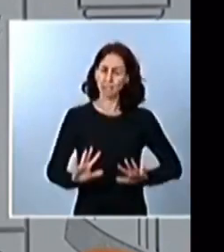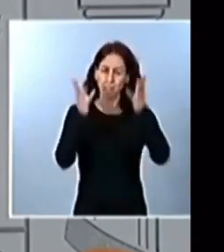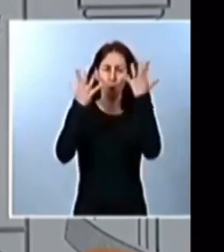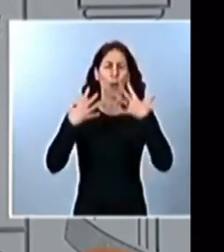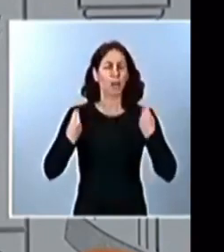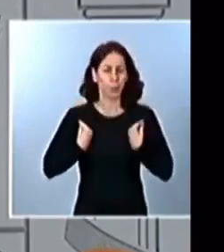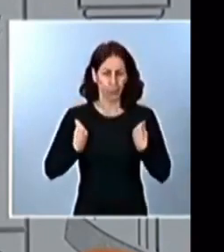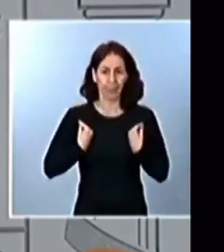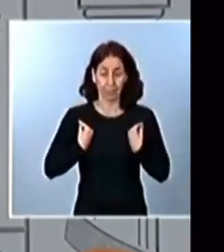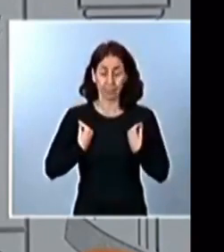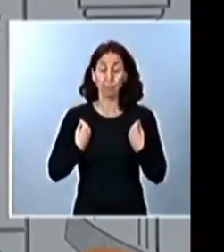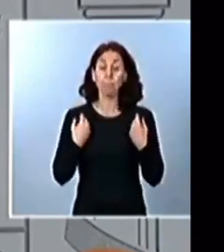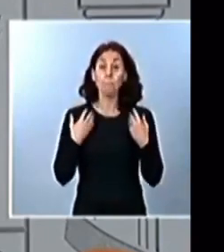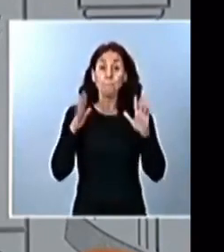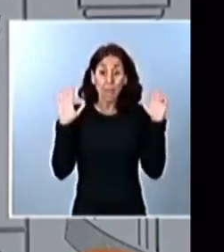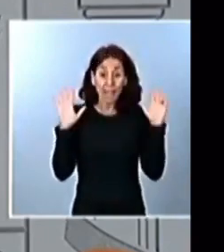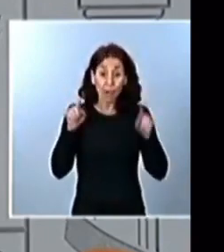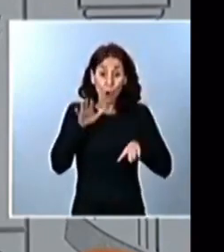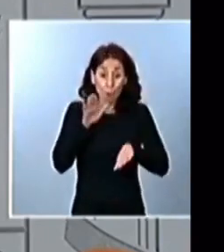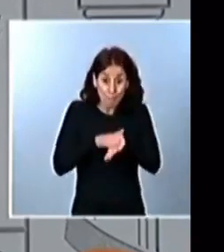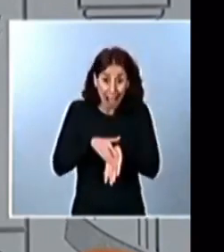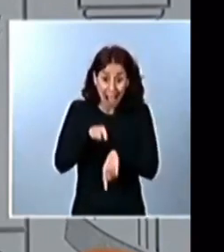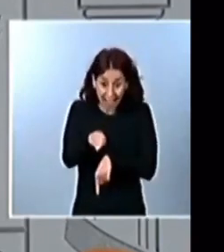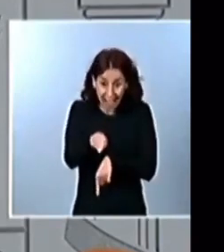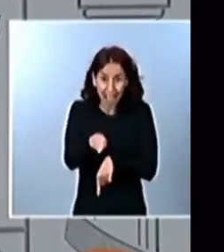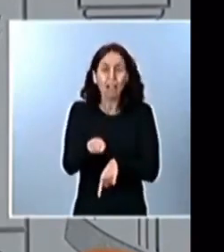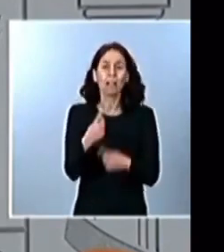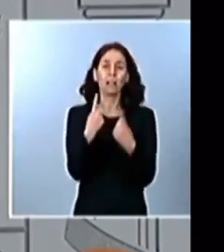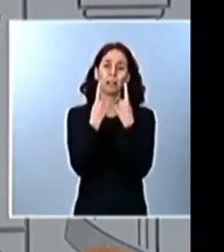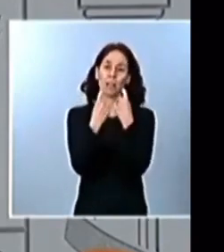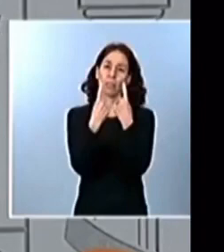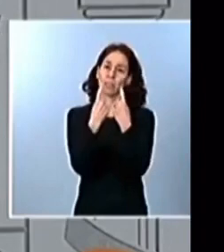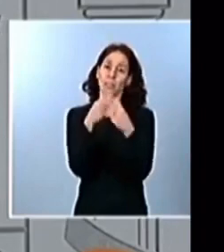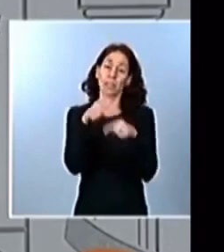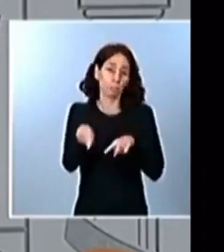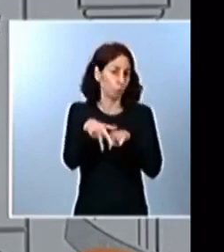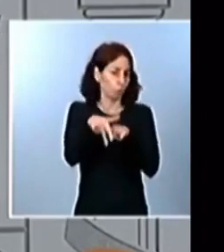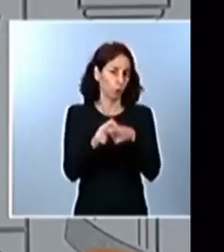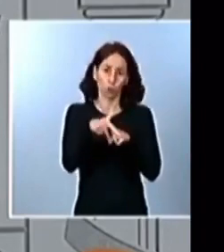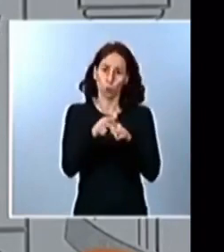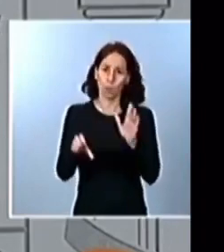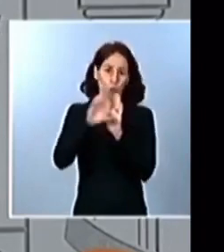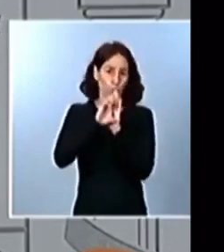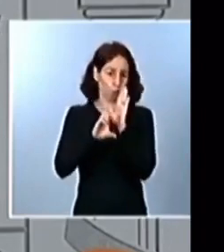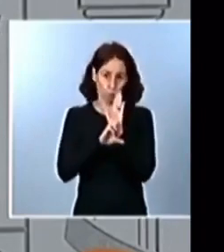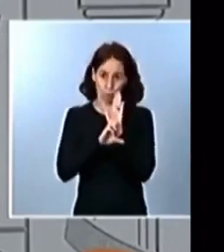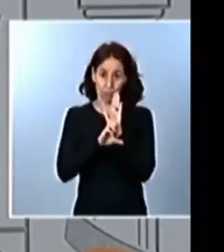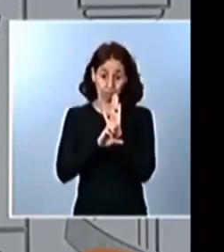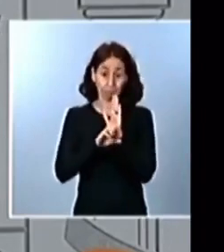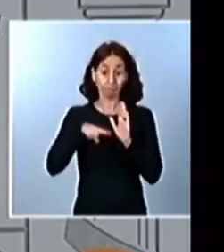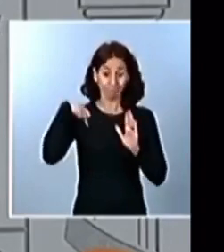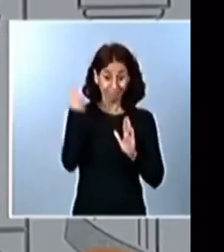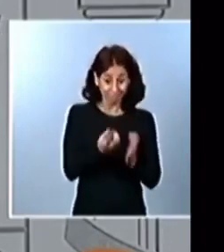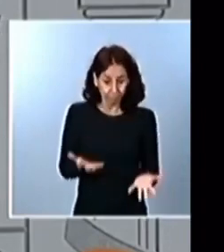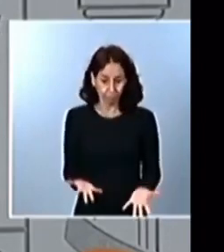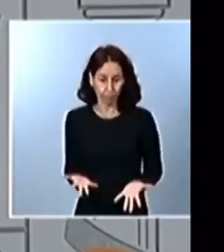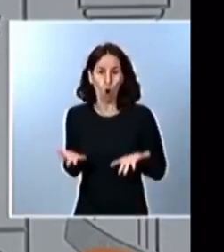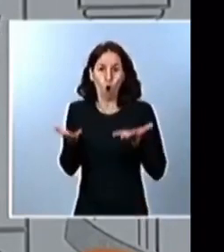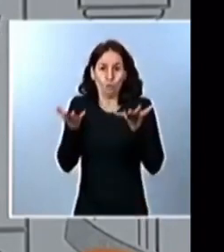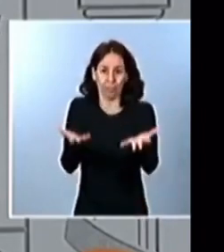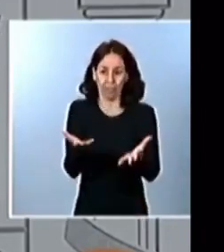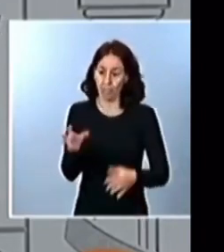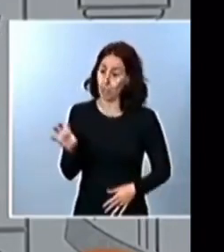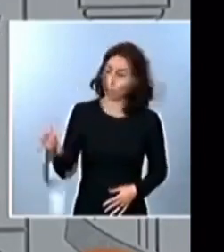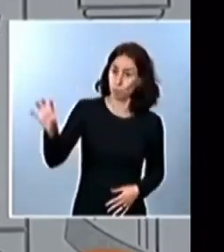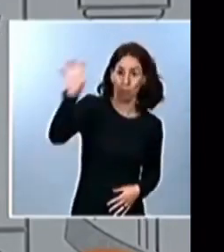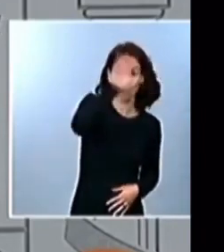constitucional, lo vamos a poner en manos de las comunidades autónomas en una responsabilidad compartida con el Ministerio de Sanidad y, en consecuencia,